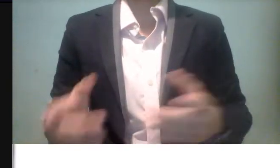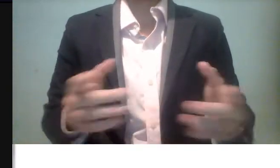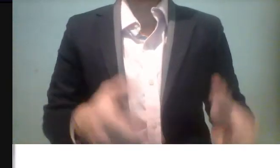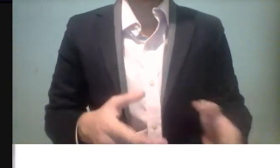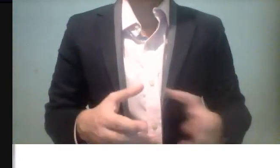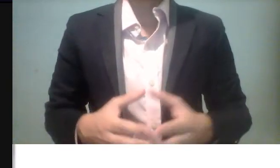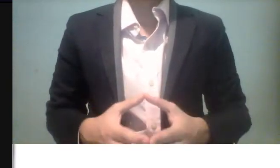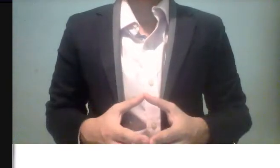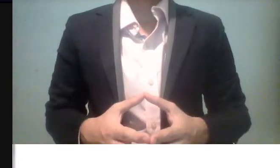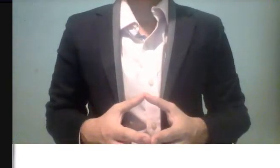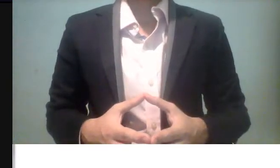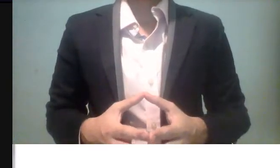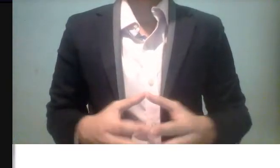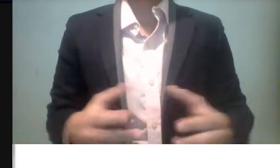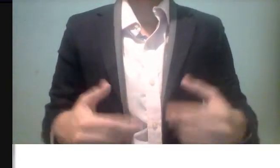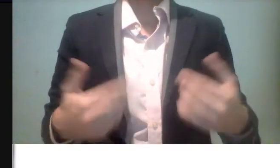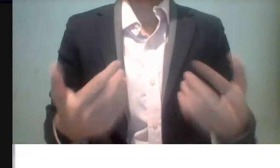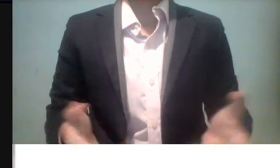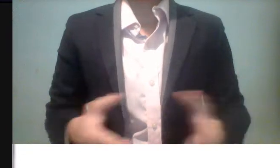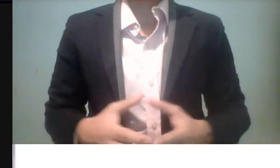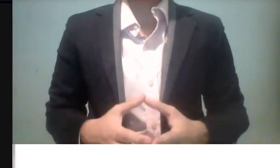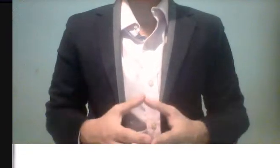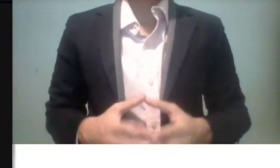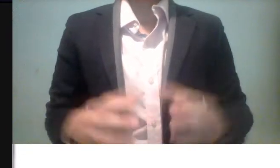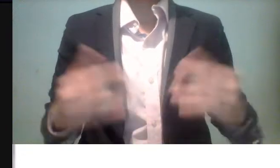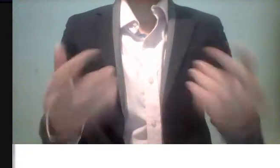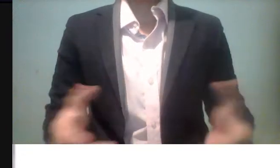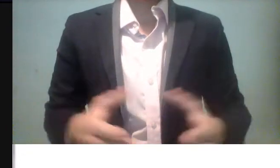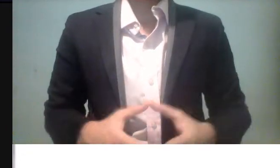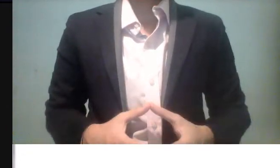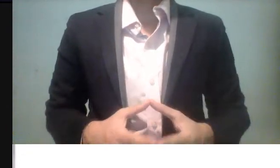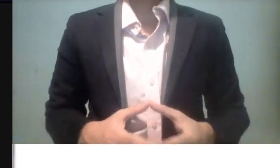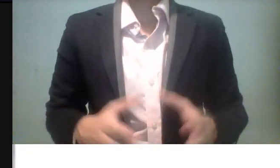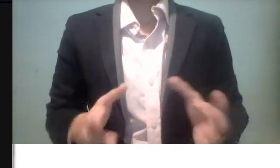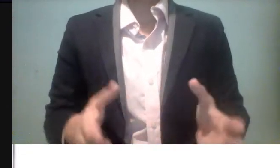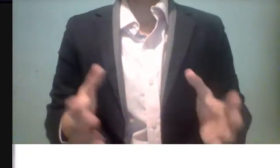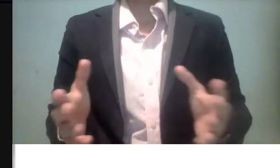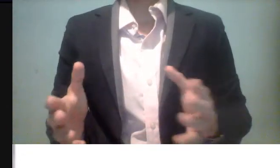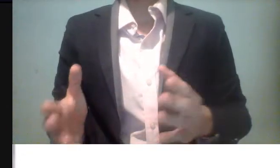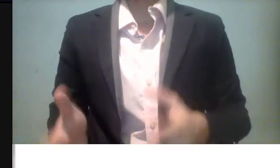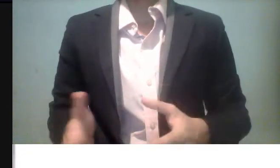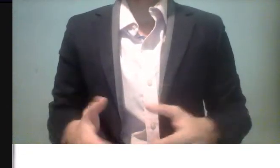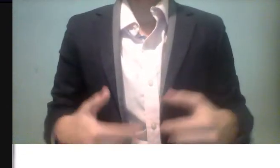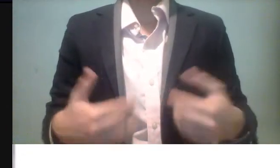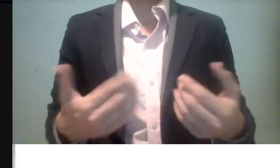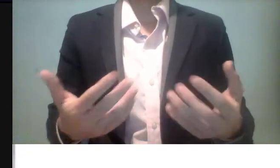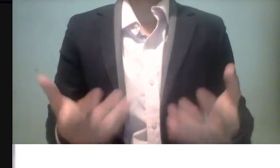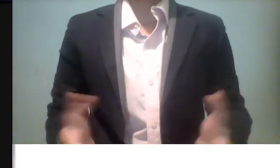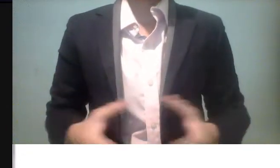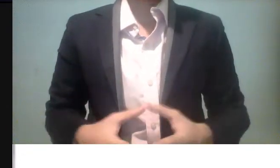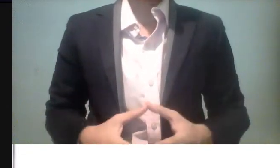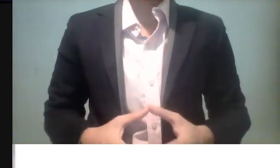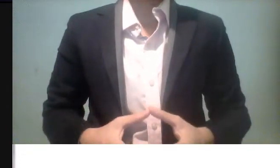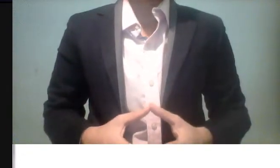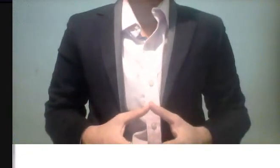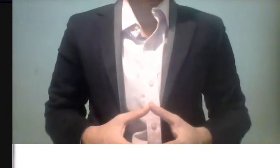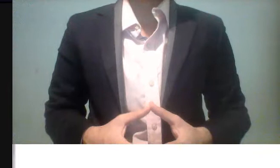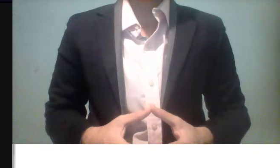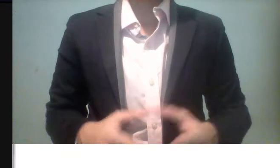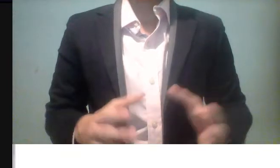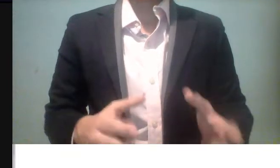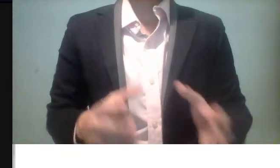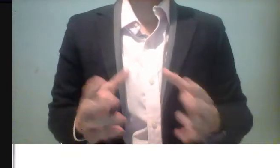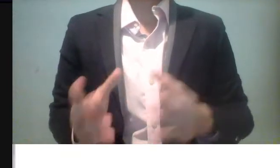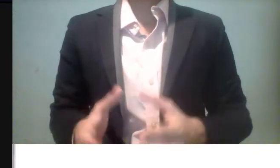durante la administración en la cual trabajó con Miguel Ángel Mancera, pues precisamente ahora la Unidad de Inteligencia Financiera, la cual es encabezada por Santiago